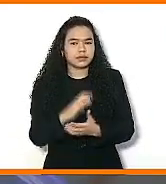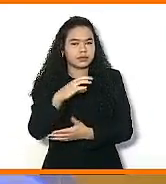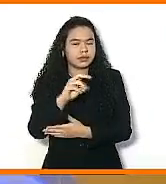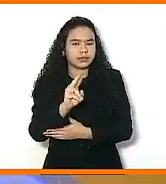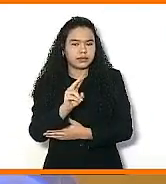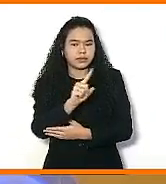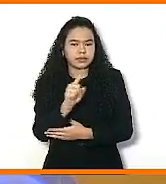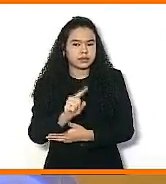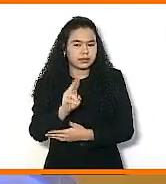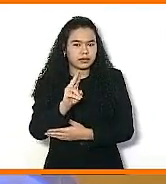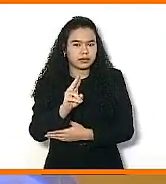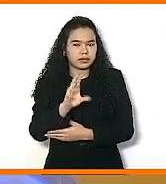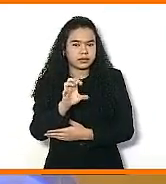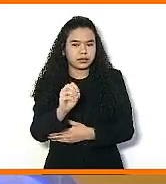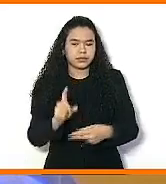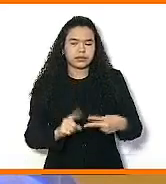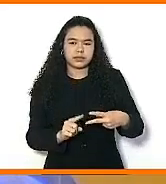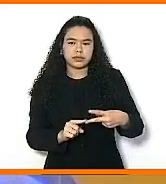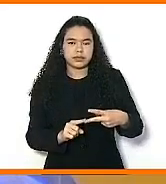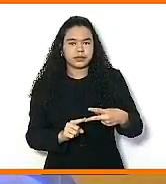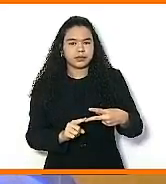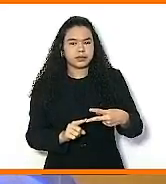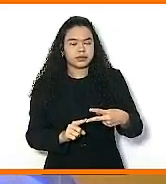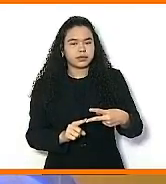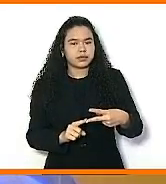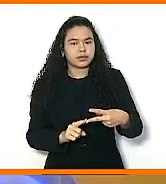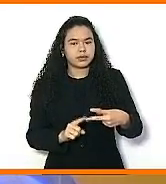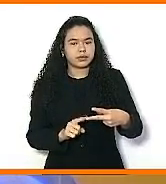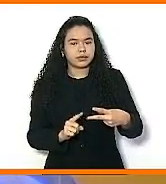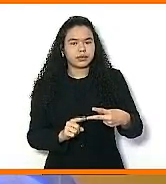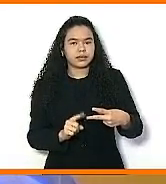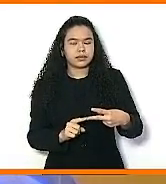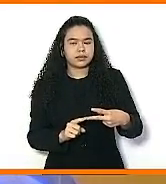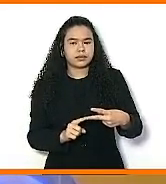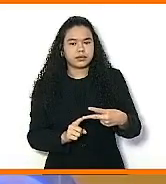atento sacó segundo número ganador porque su primero